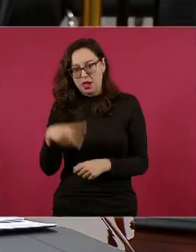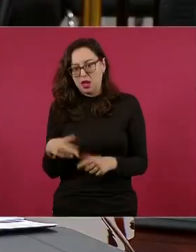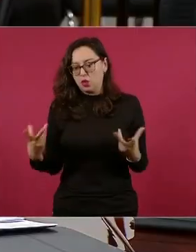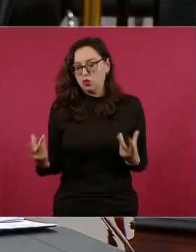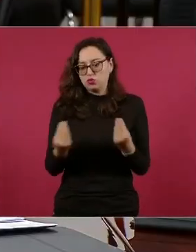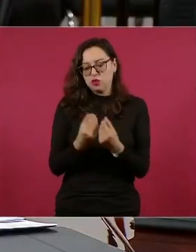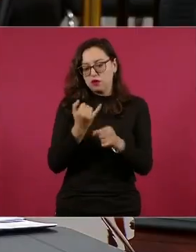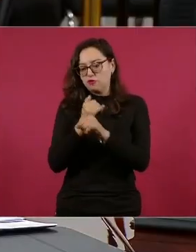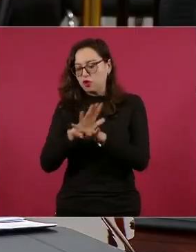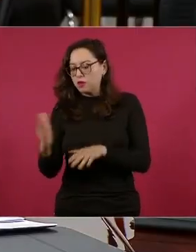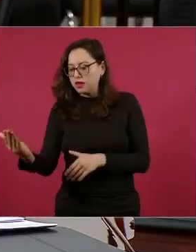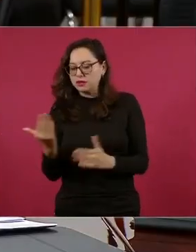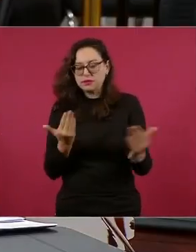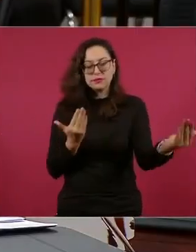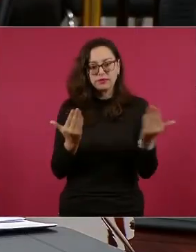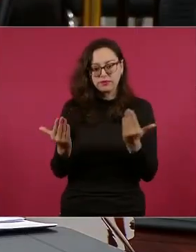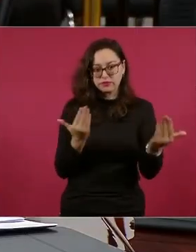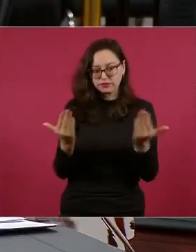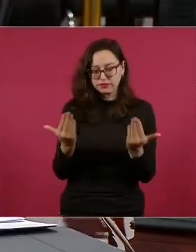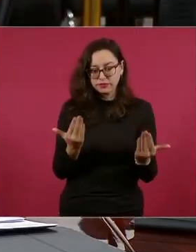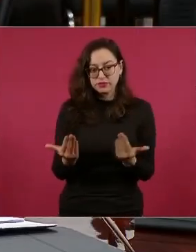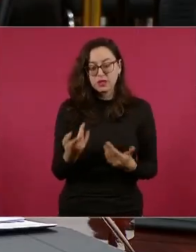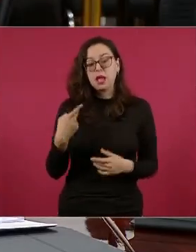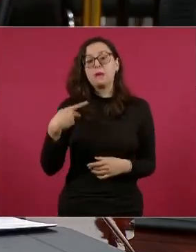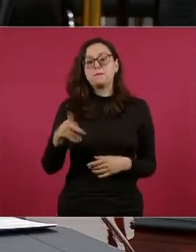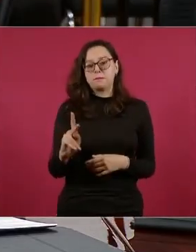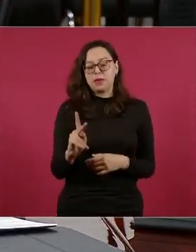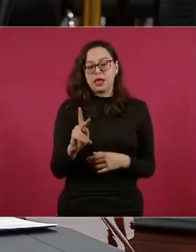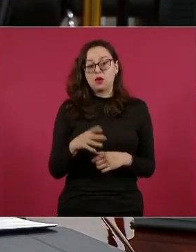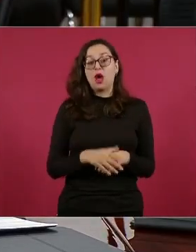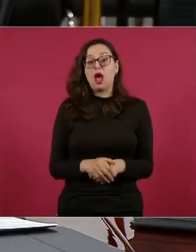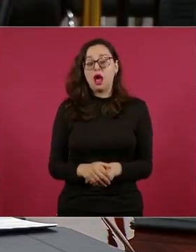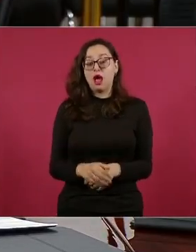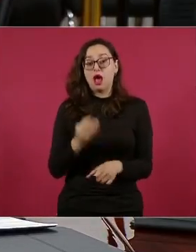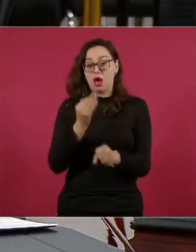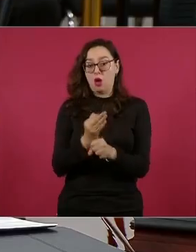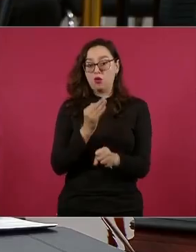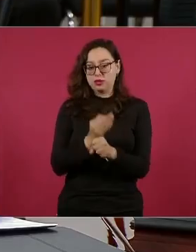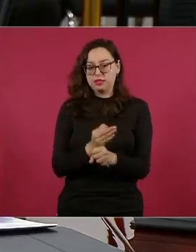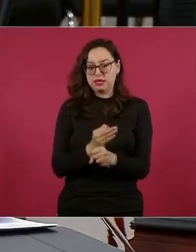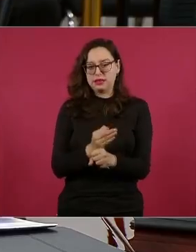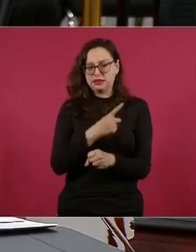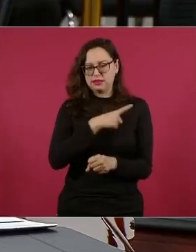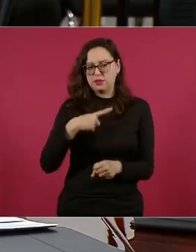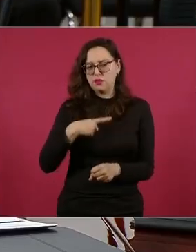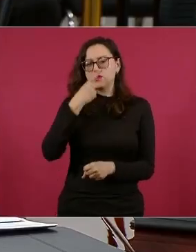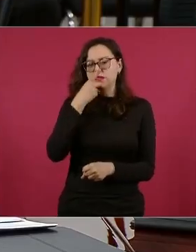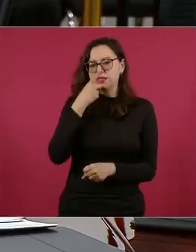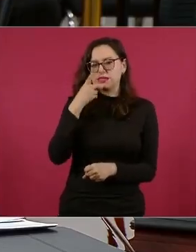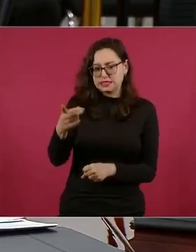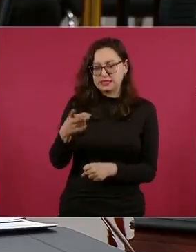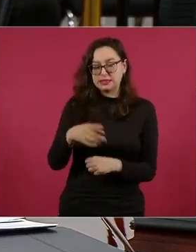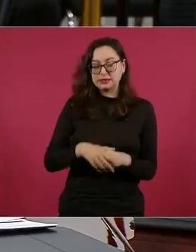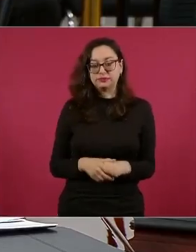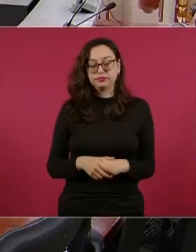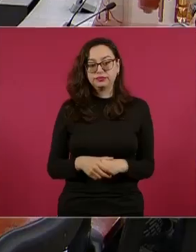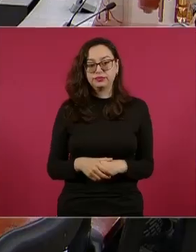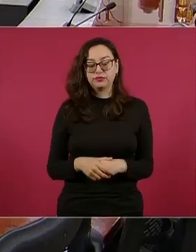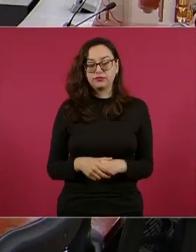mismo. Nosotros tenemos en Guatemala, en este momento, o sea, en primer lugar, los desplazados que se han